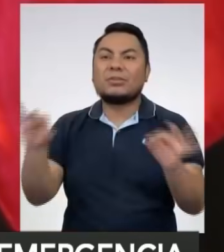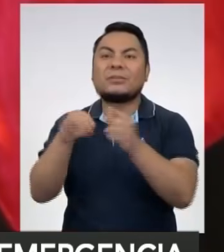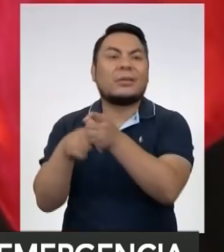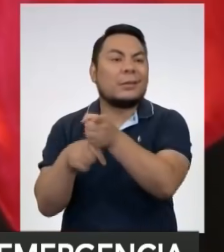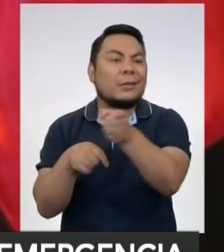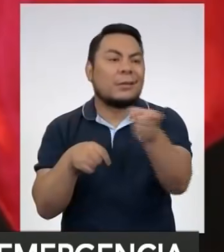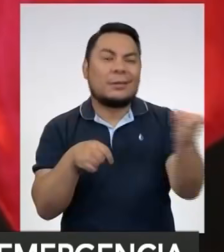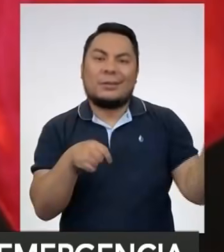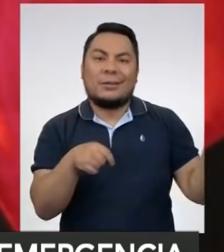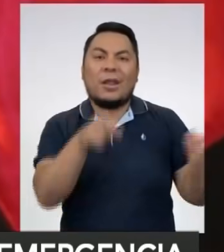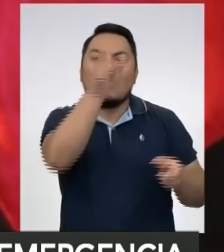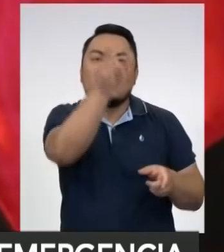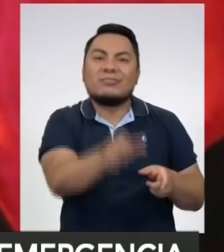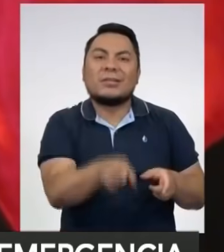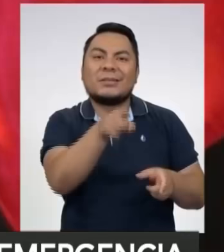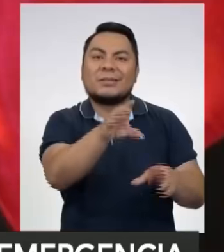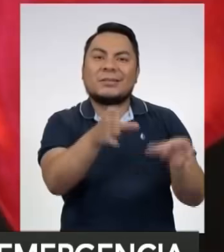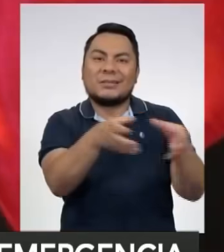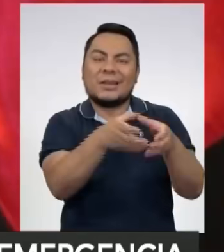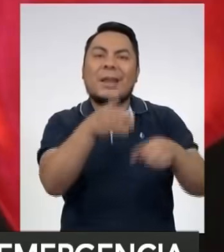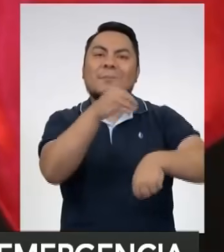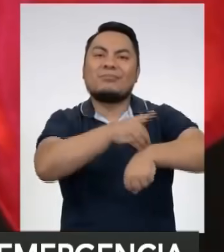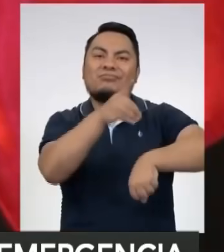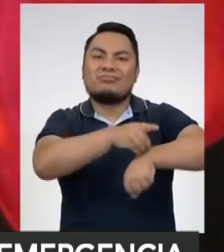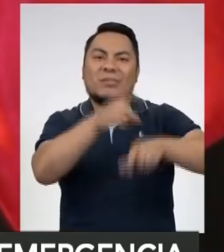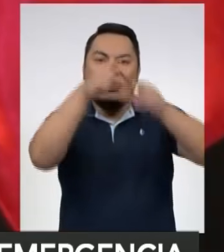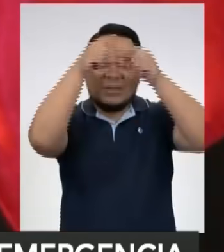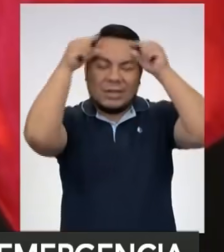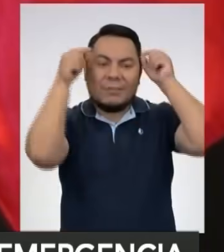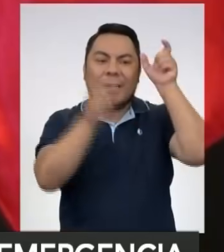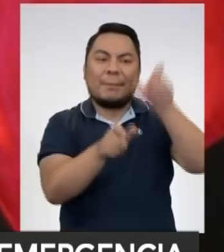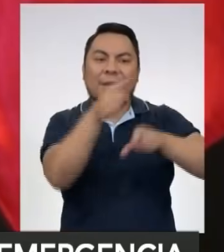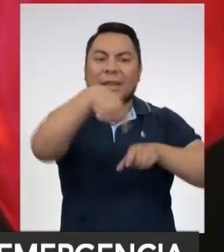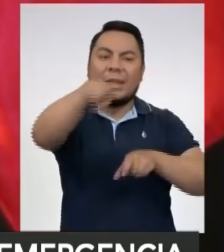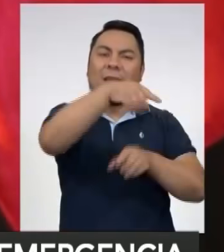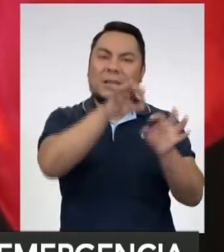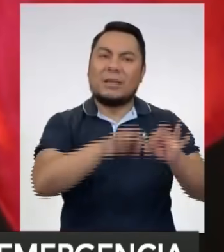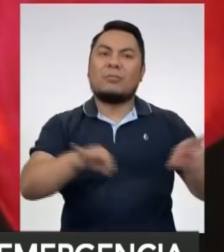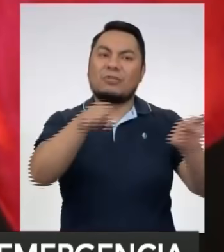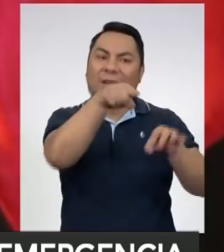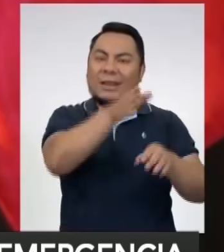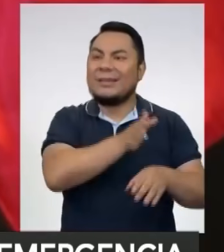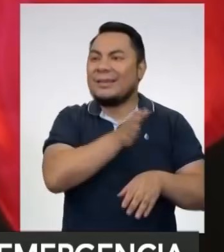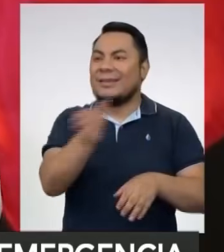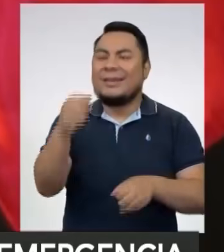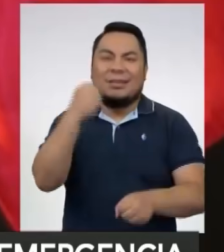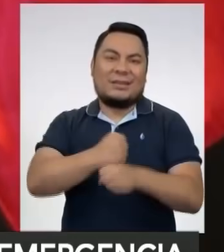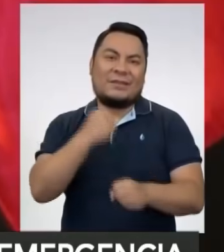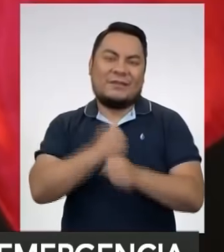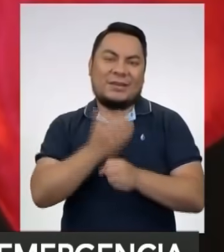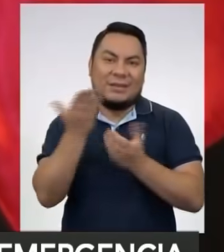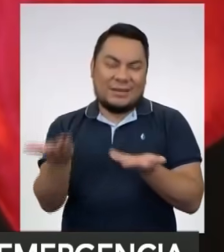lo esencial de la salud, es el personal, la gente, los que realmente